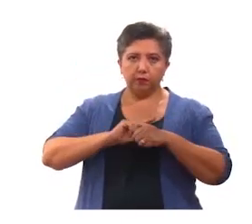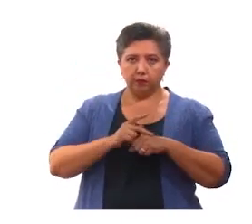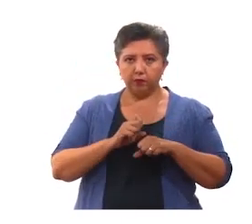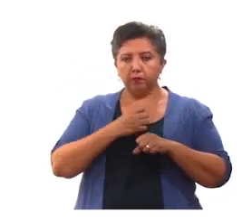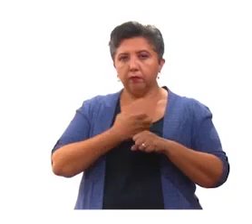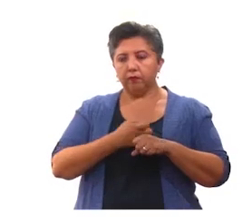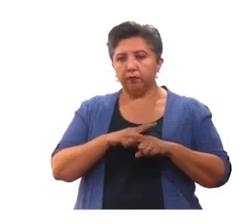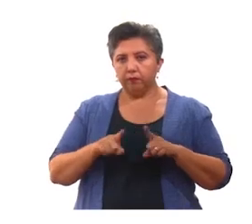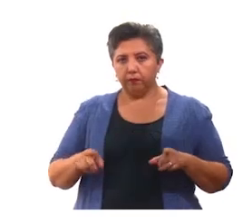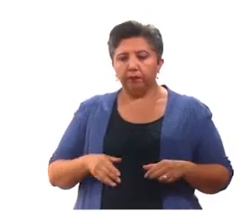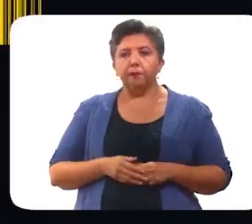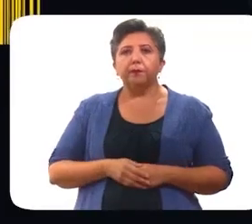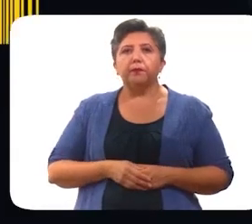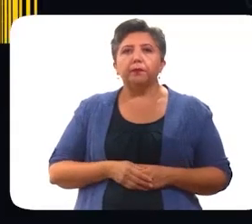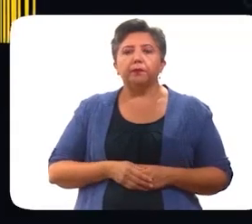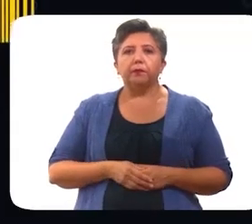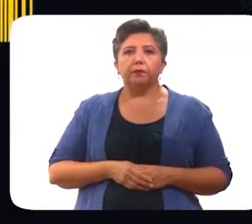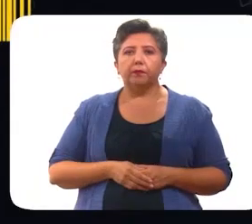u otro estado.